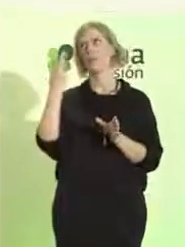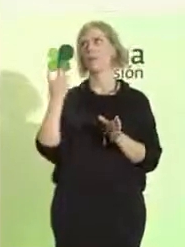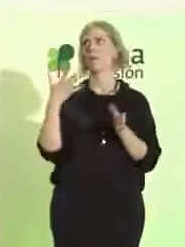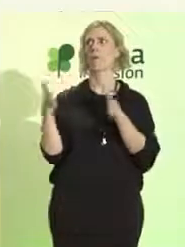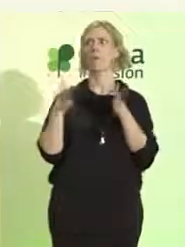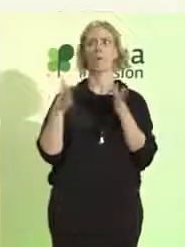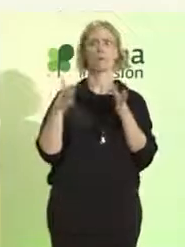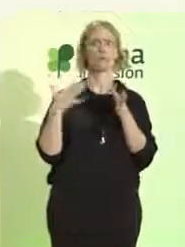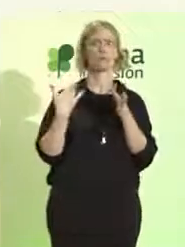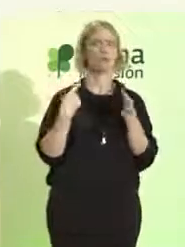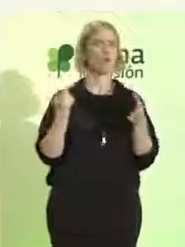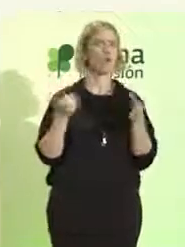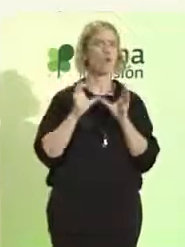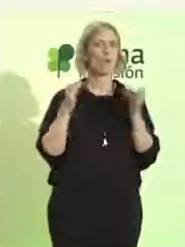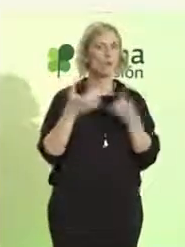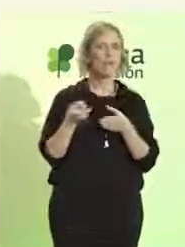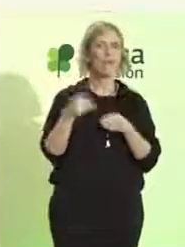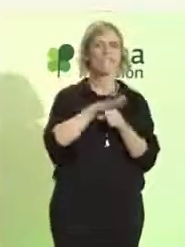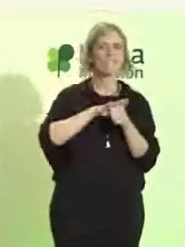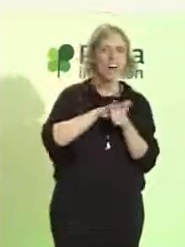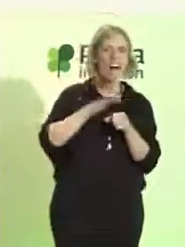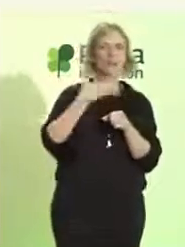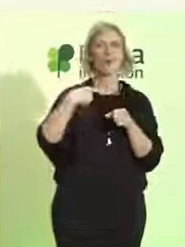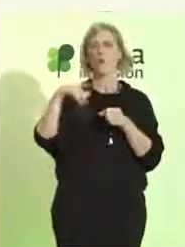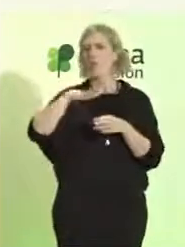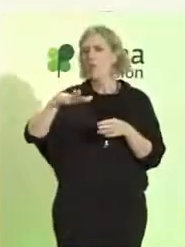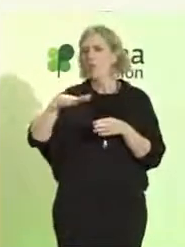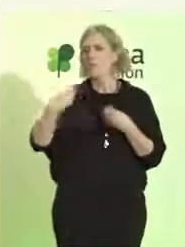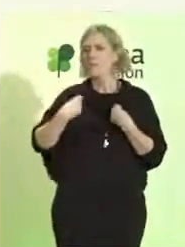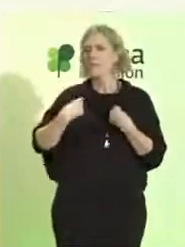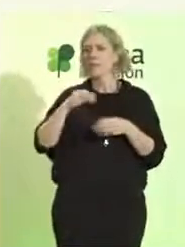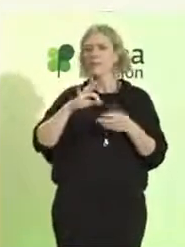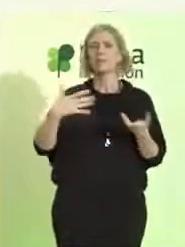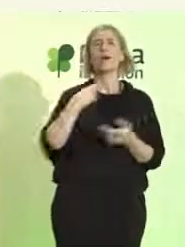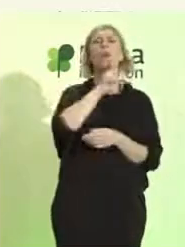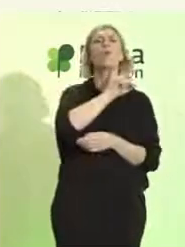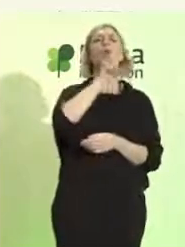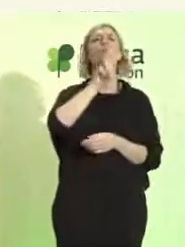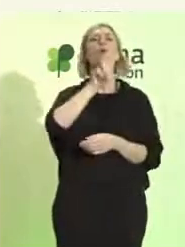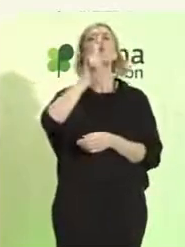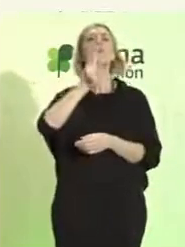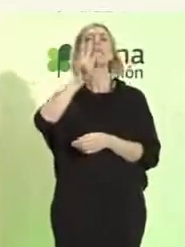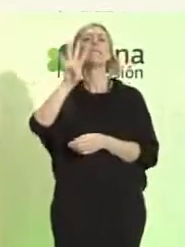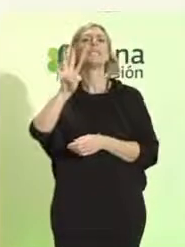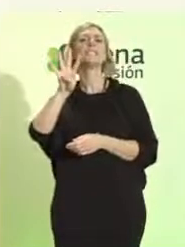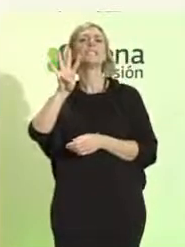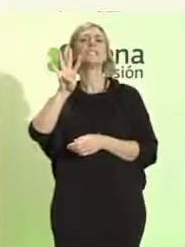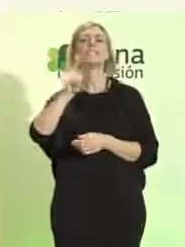que sea donde sea. ¿Cómo sonaba ese momento? Un, dos, tres, y...